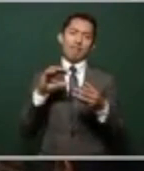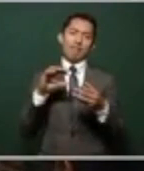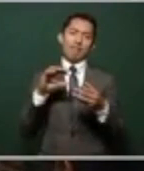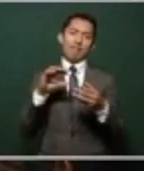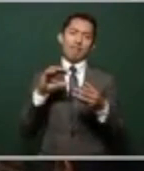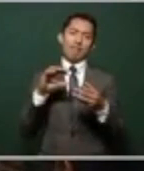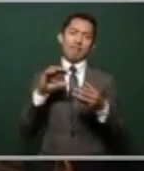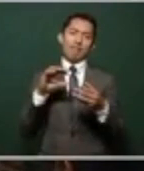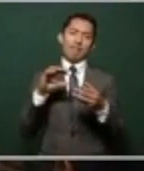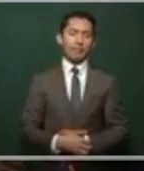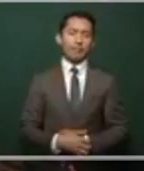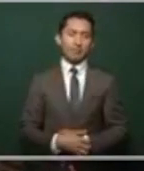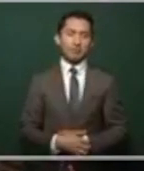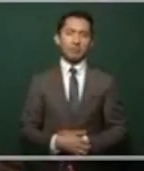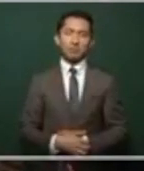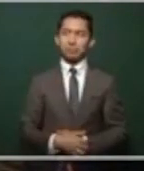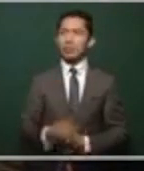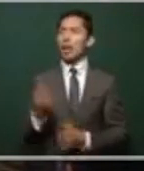Esa es